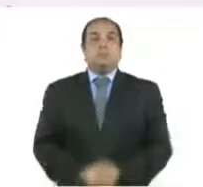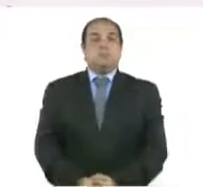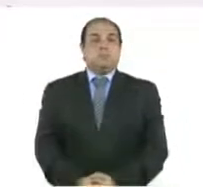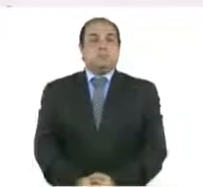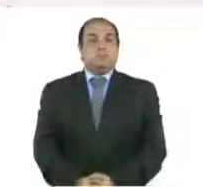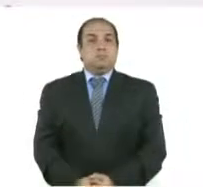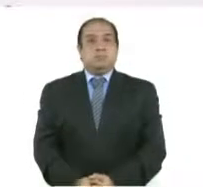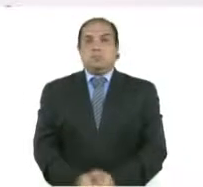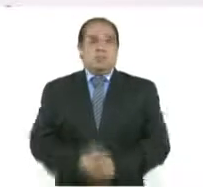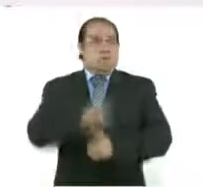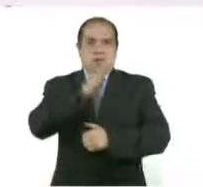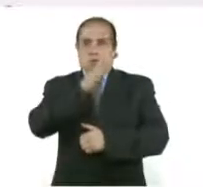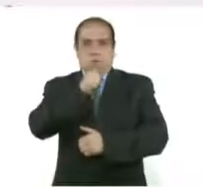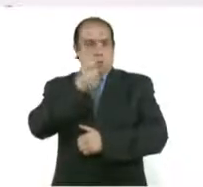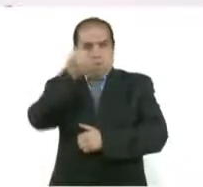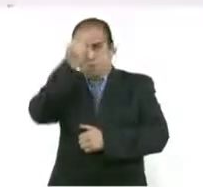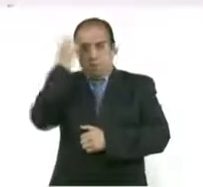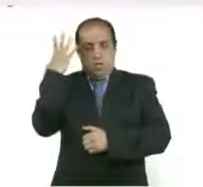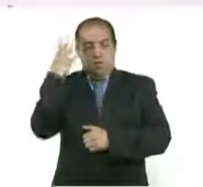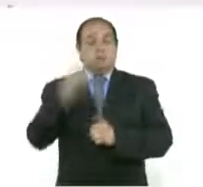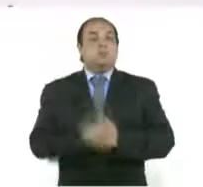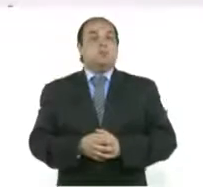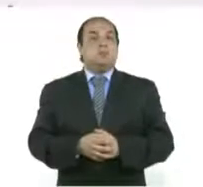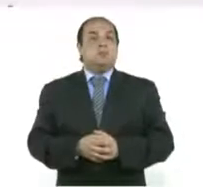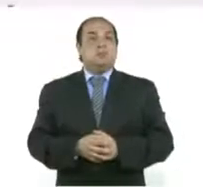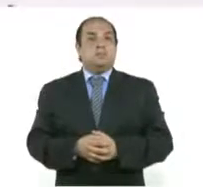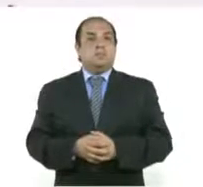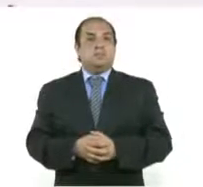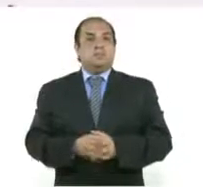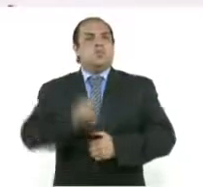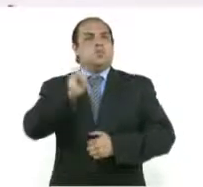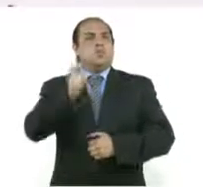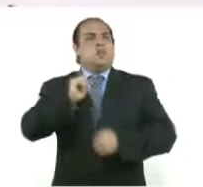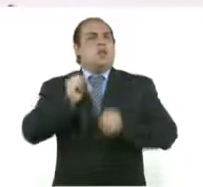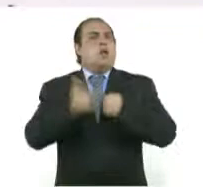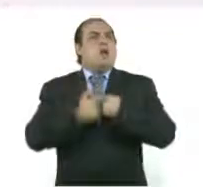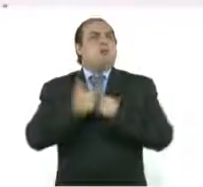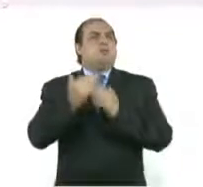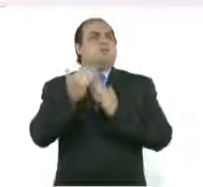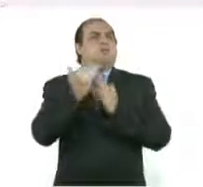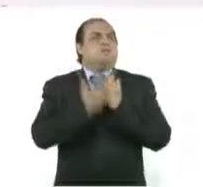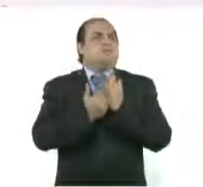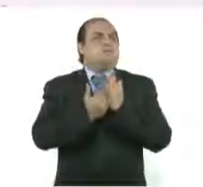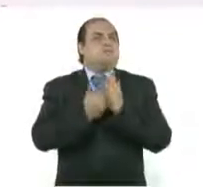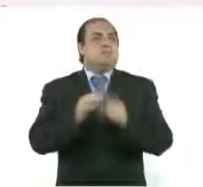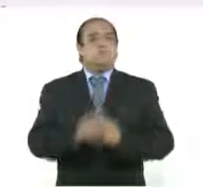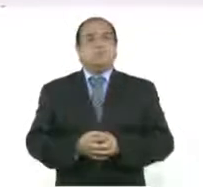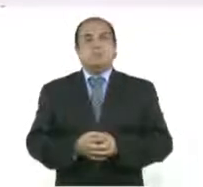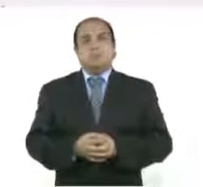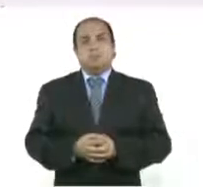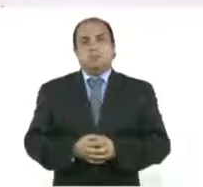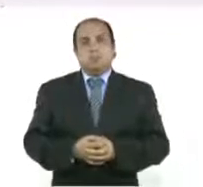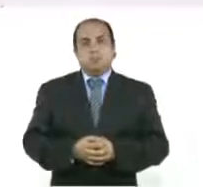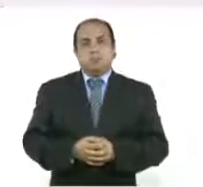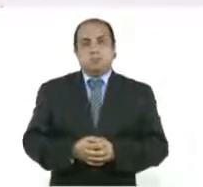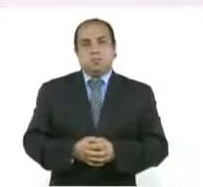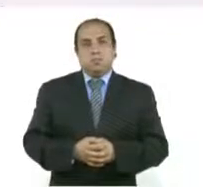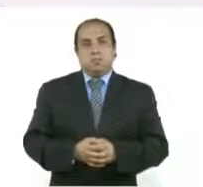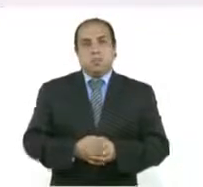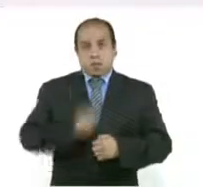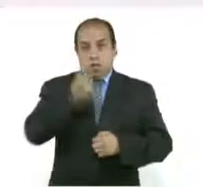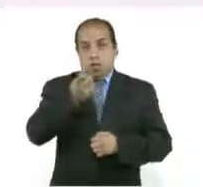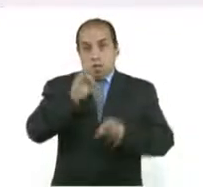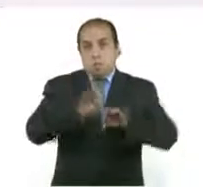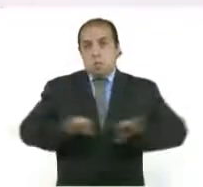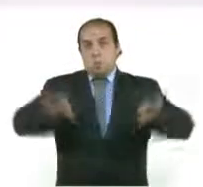puede olvidar. No podemos decir que eso es algo menor, eso es algo sustancial que ocurre en México